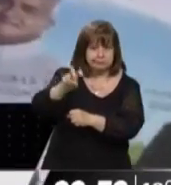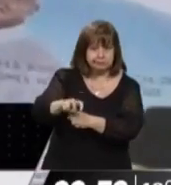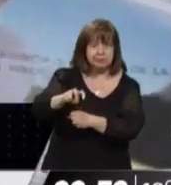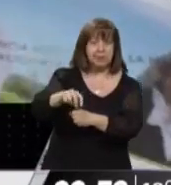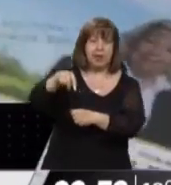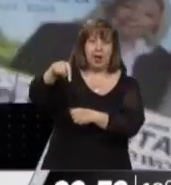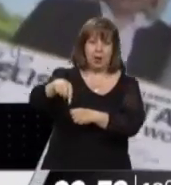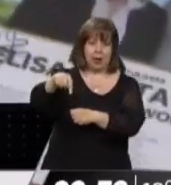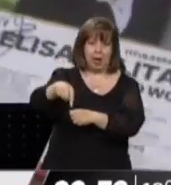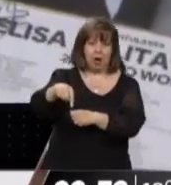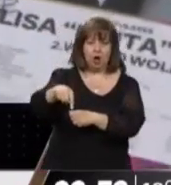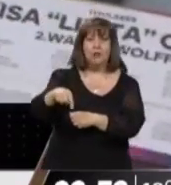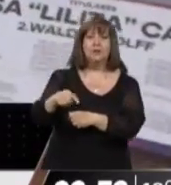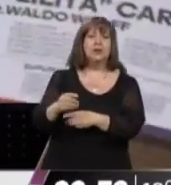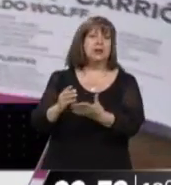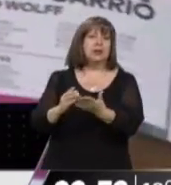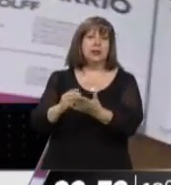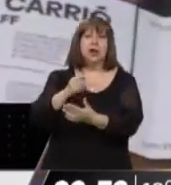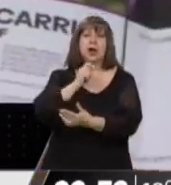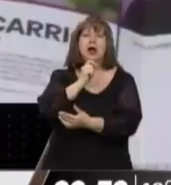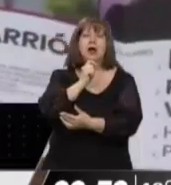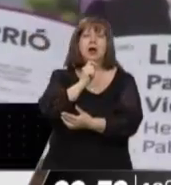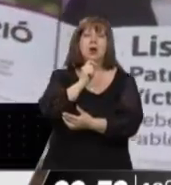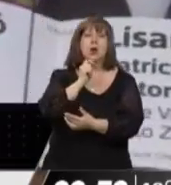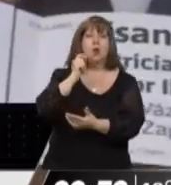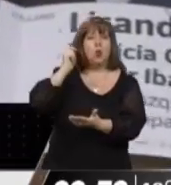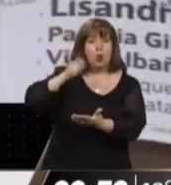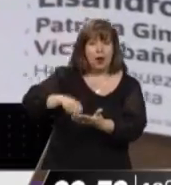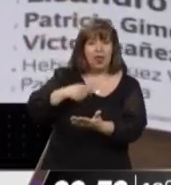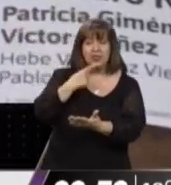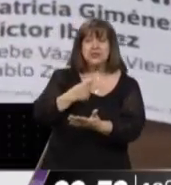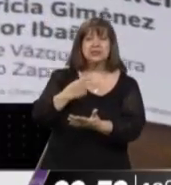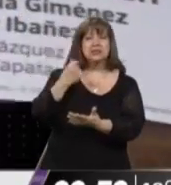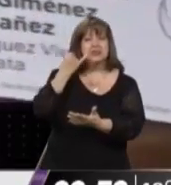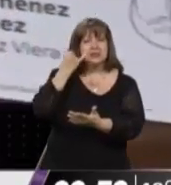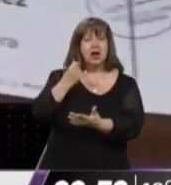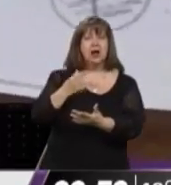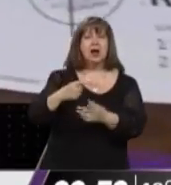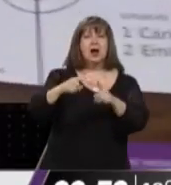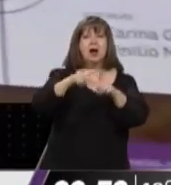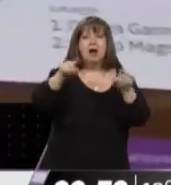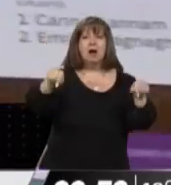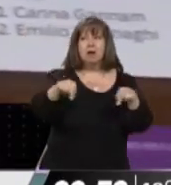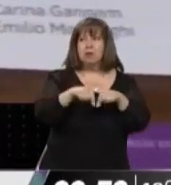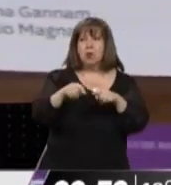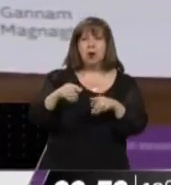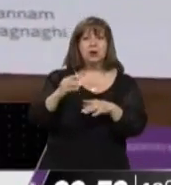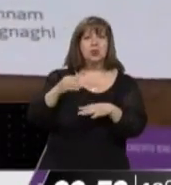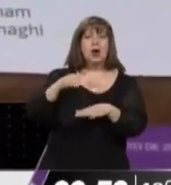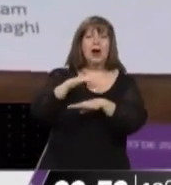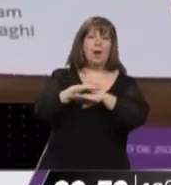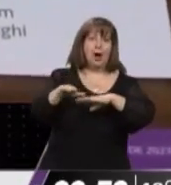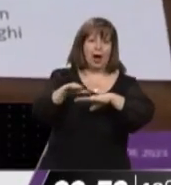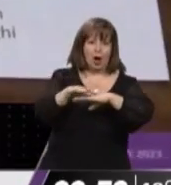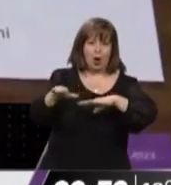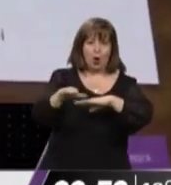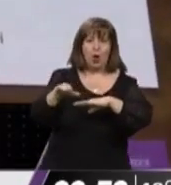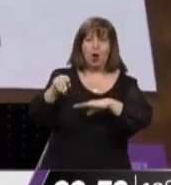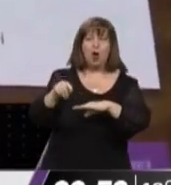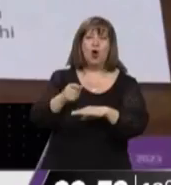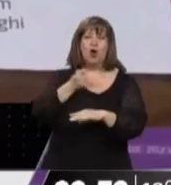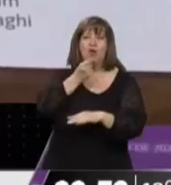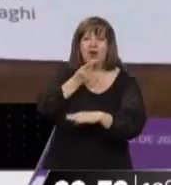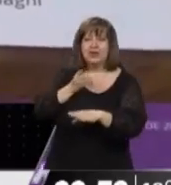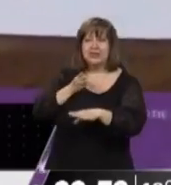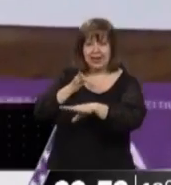accesibles este están en la mayoría de las escuelas ya designados Cuáles Cuáles serían o si no va a ser el de